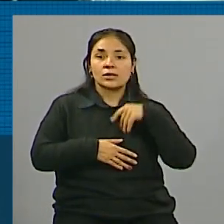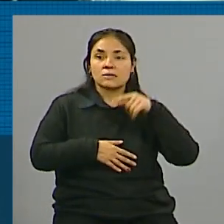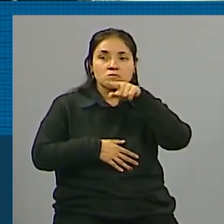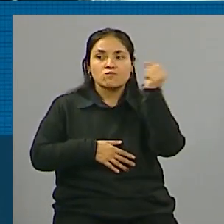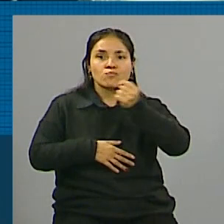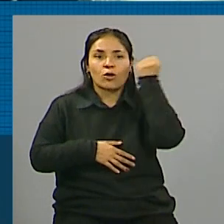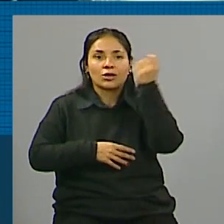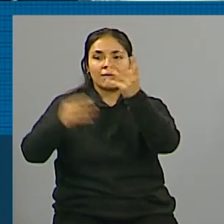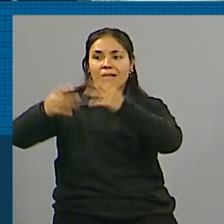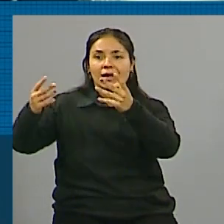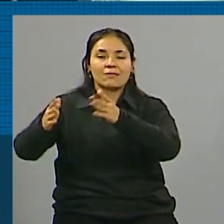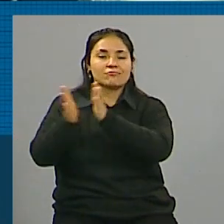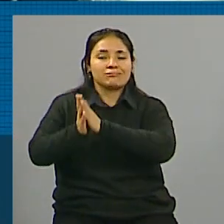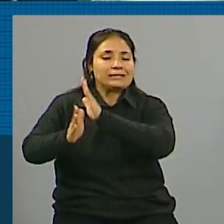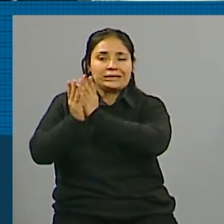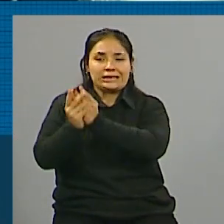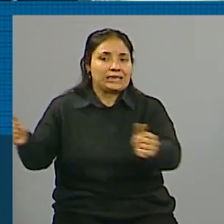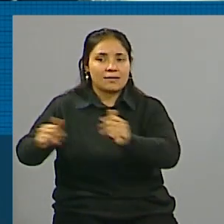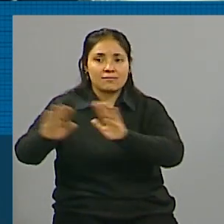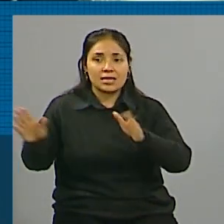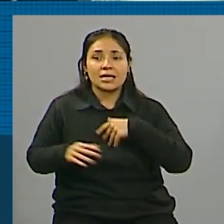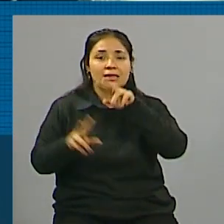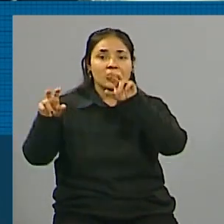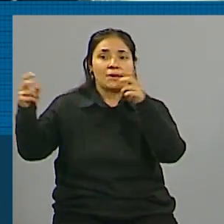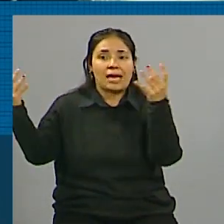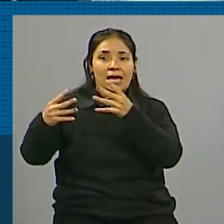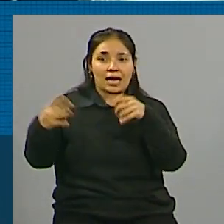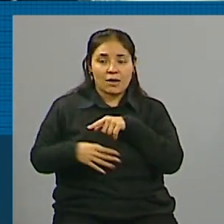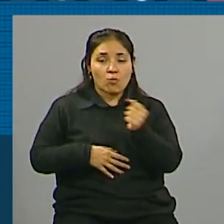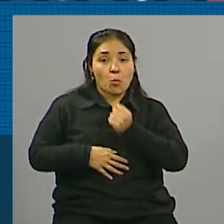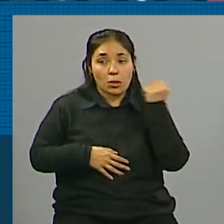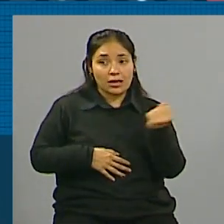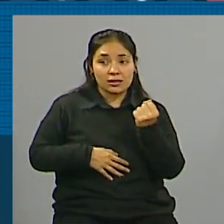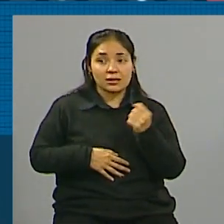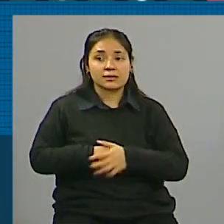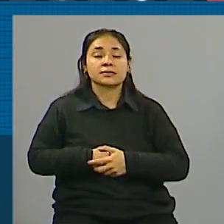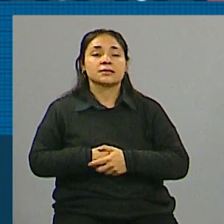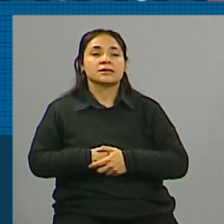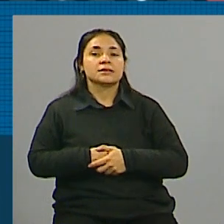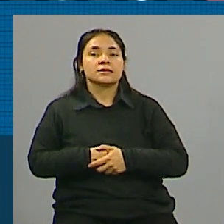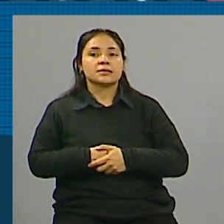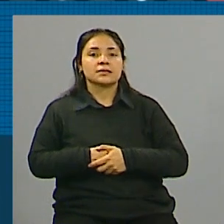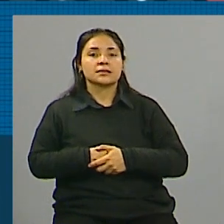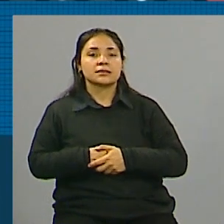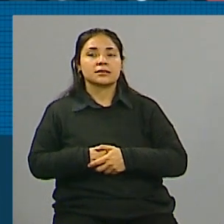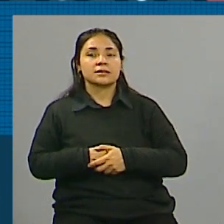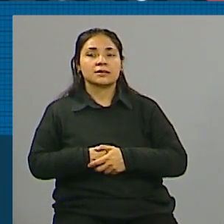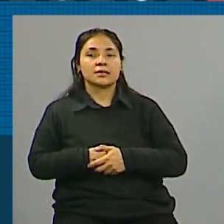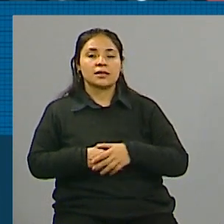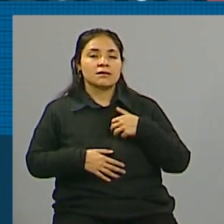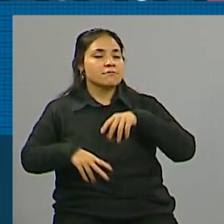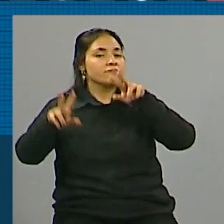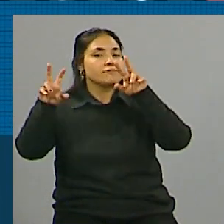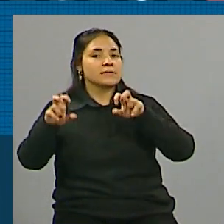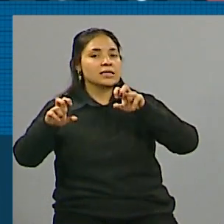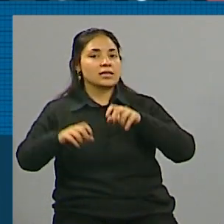prioritario para el gobierno actual de Estados Unidos el conflicto? Sin duda que es un tema